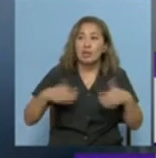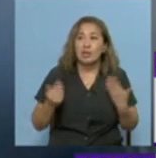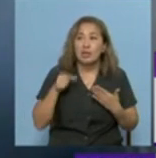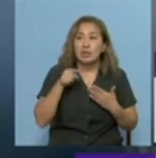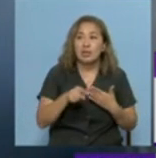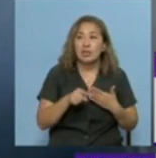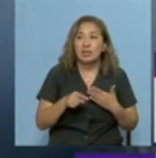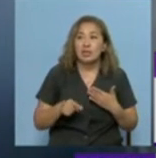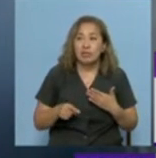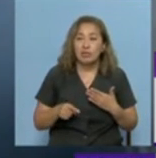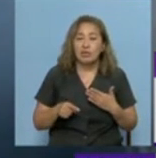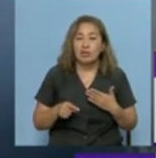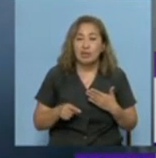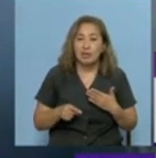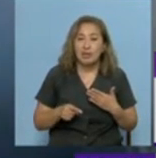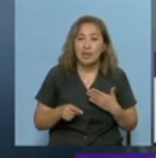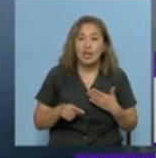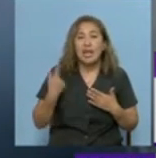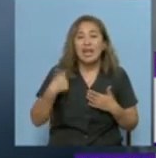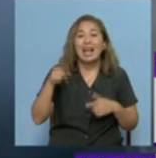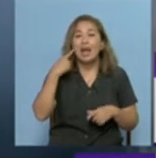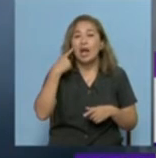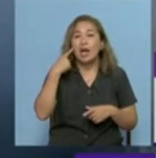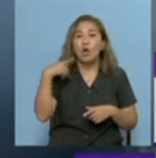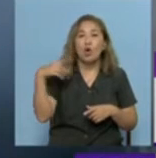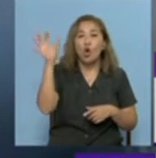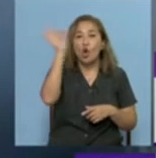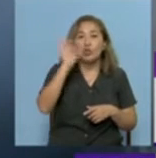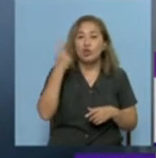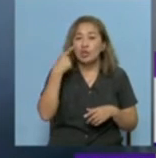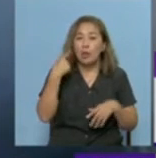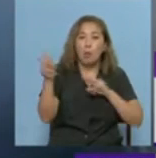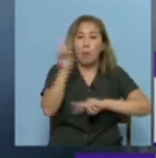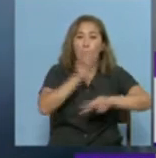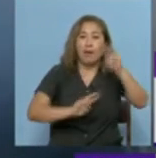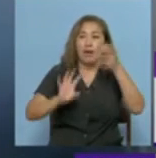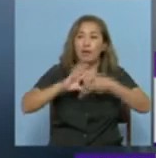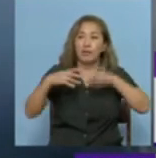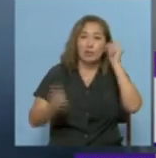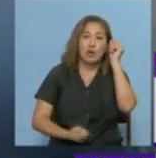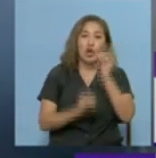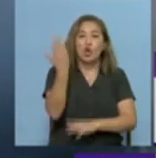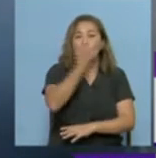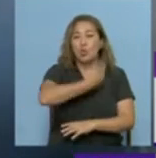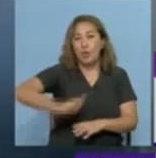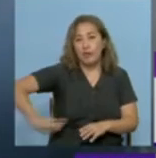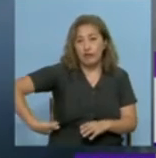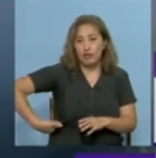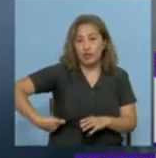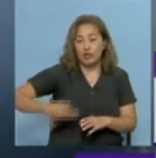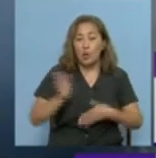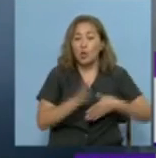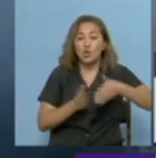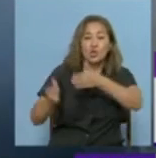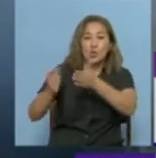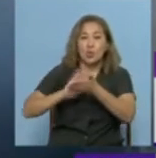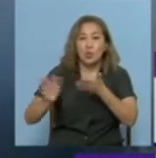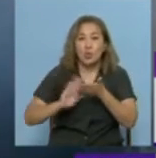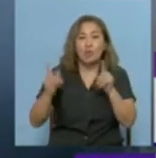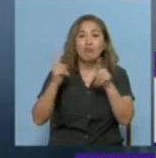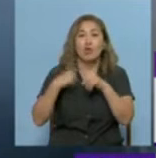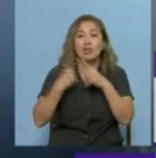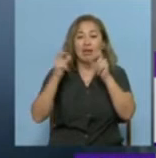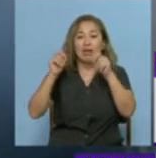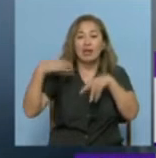que la opción de generar un nuevo gobierno, un nuevo rumbo en la